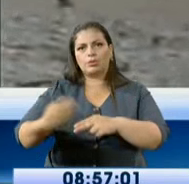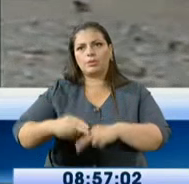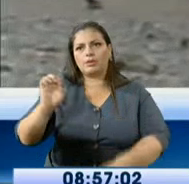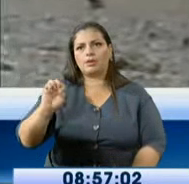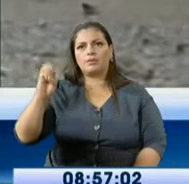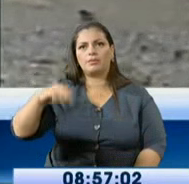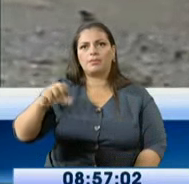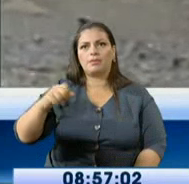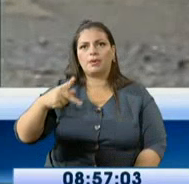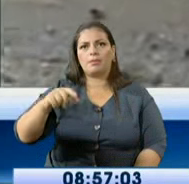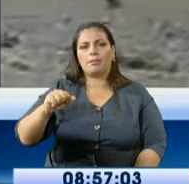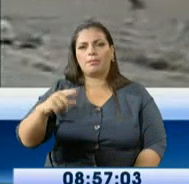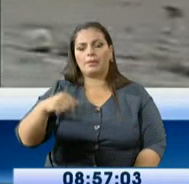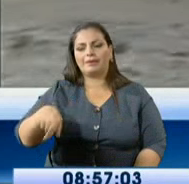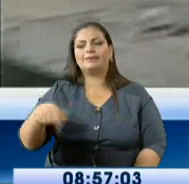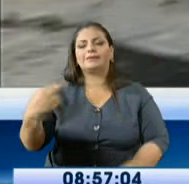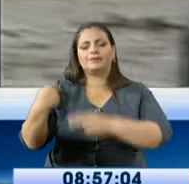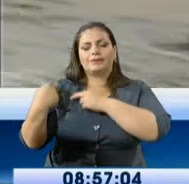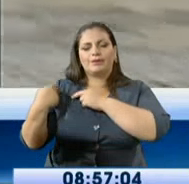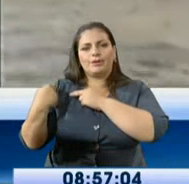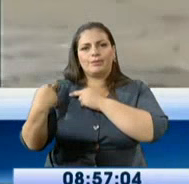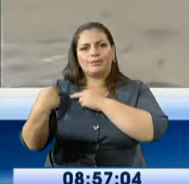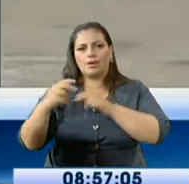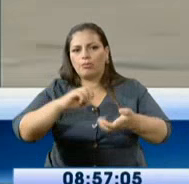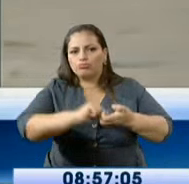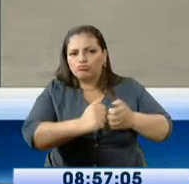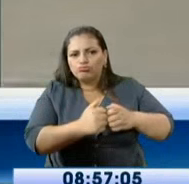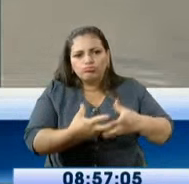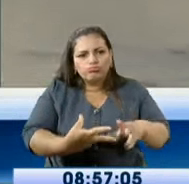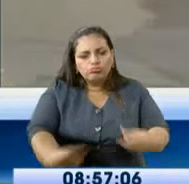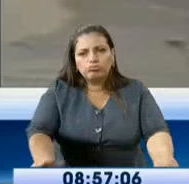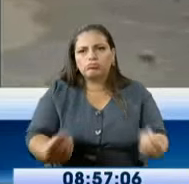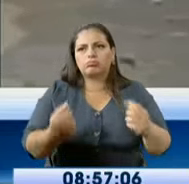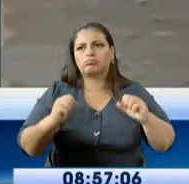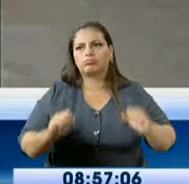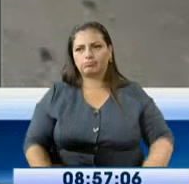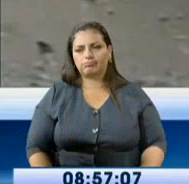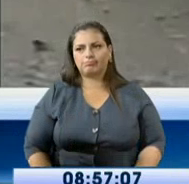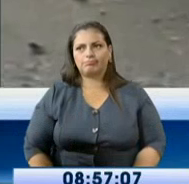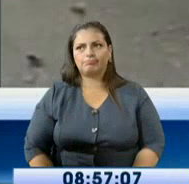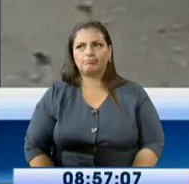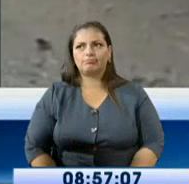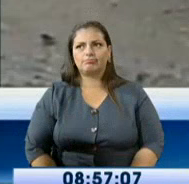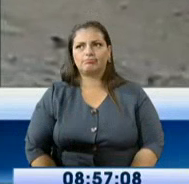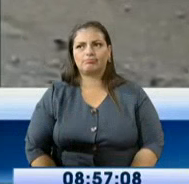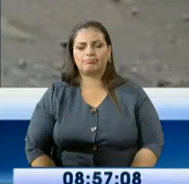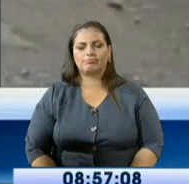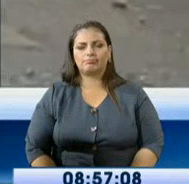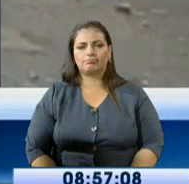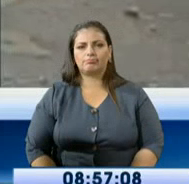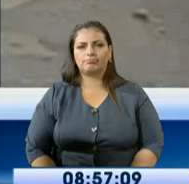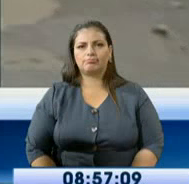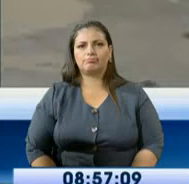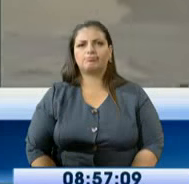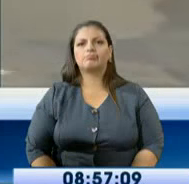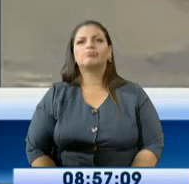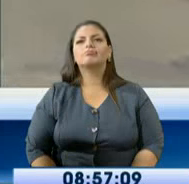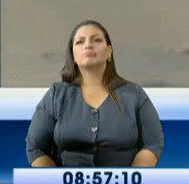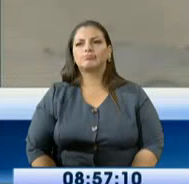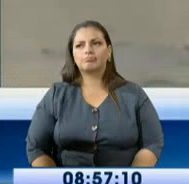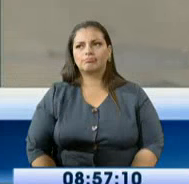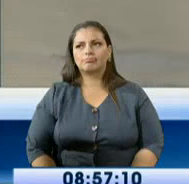que acaso cabe, en el sistema central de los colectores acá del sistema de aguas servidas. En la cooperativa 8